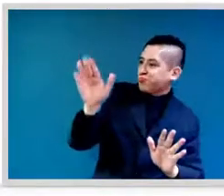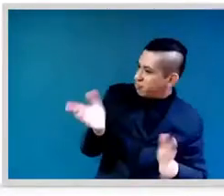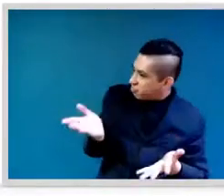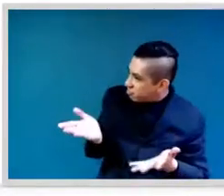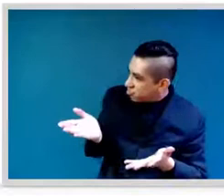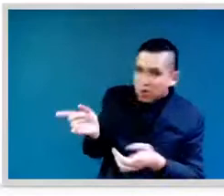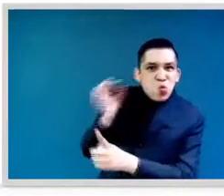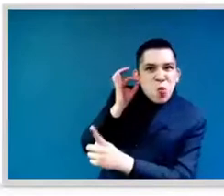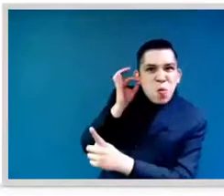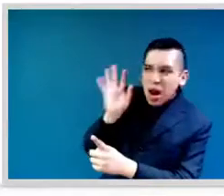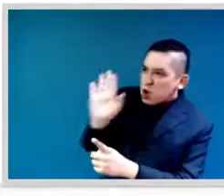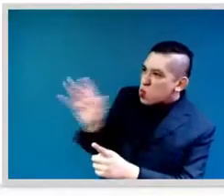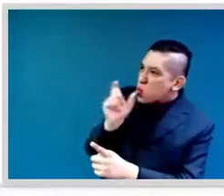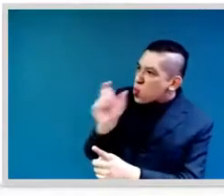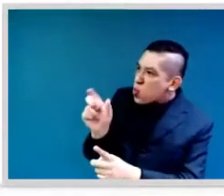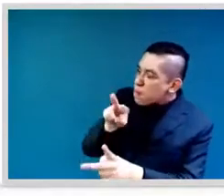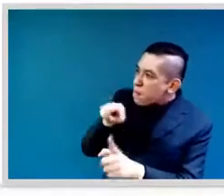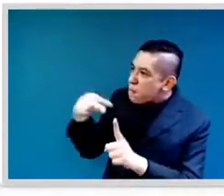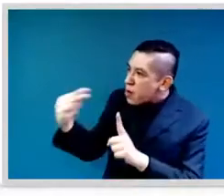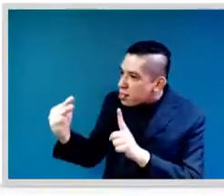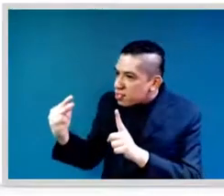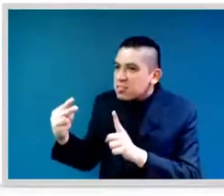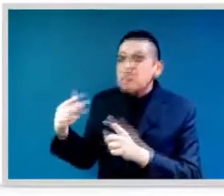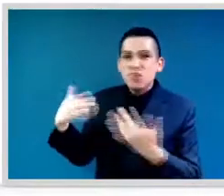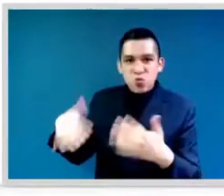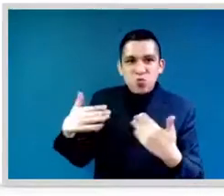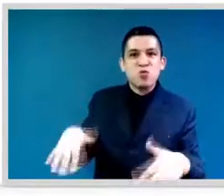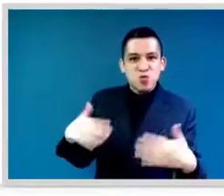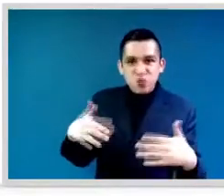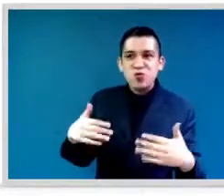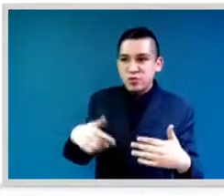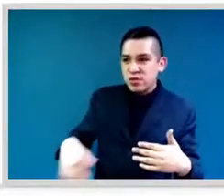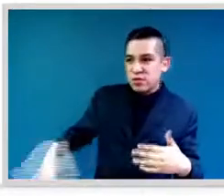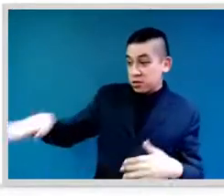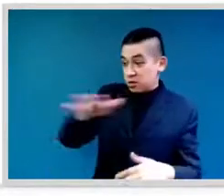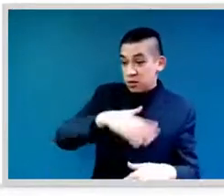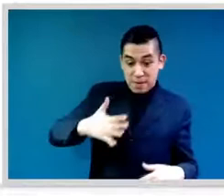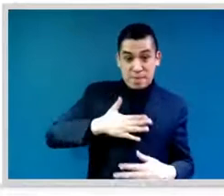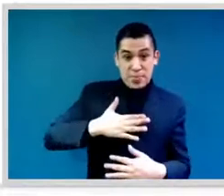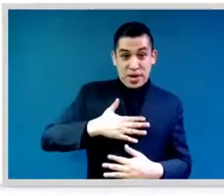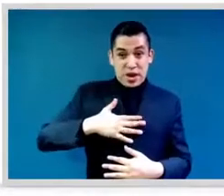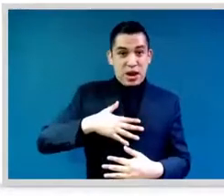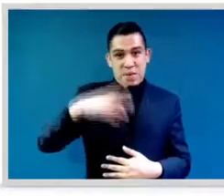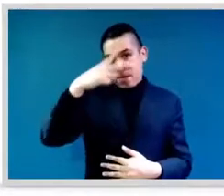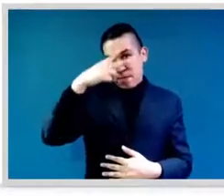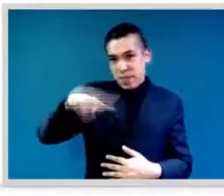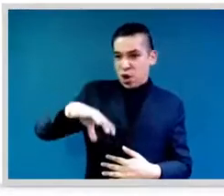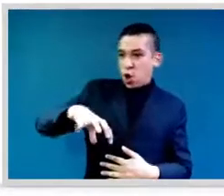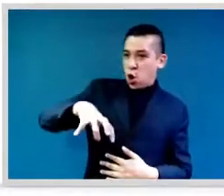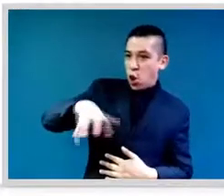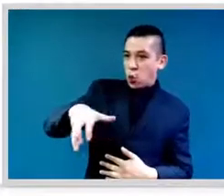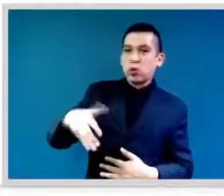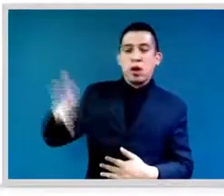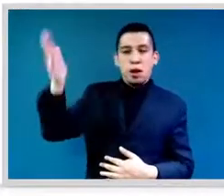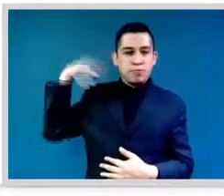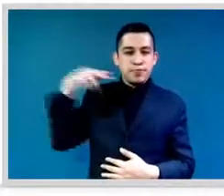éxito desde la Suprema Corte en mi país. Hoy, 26 años después, estos esfuerzos